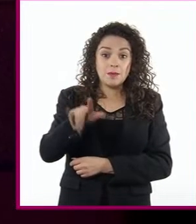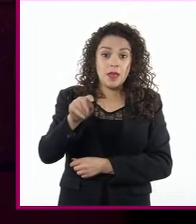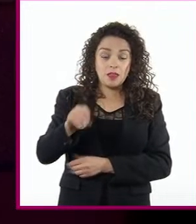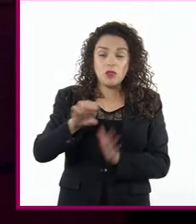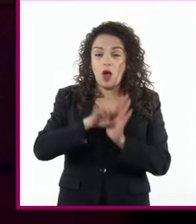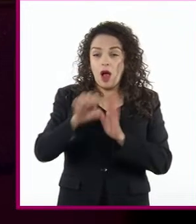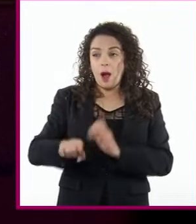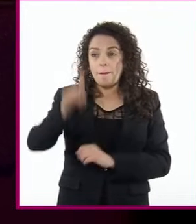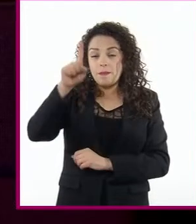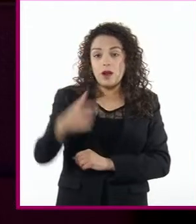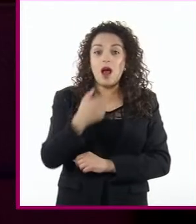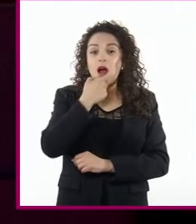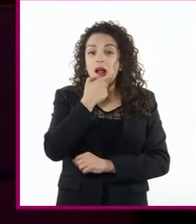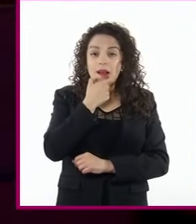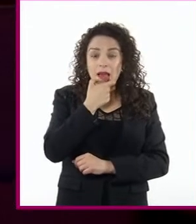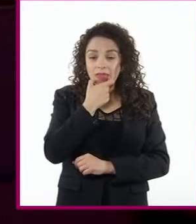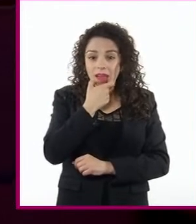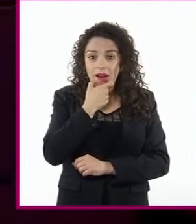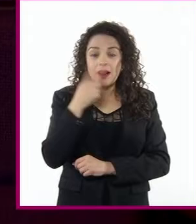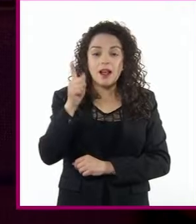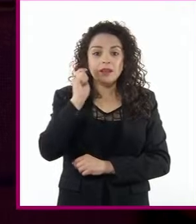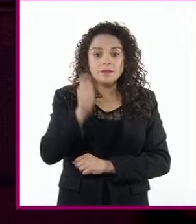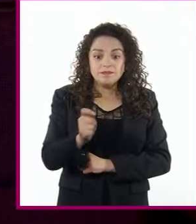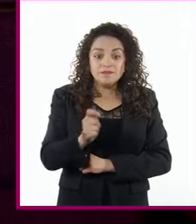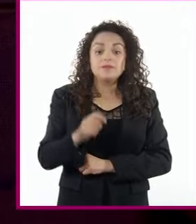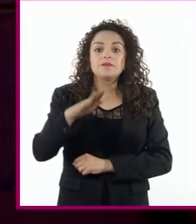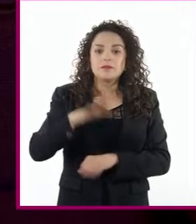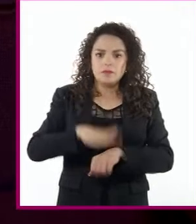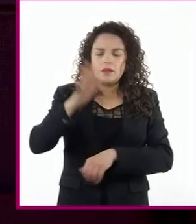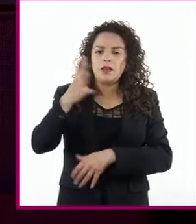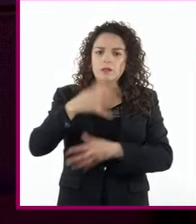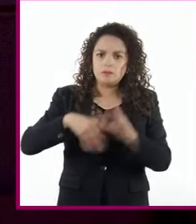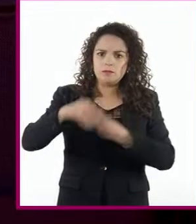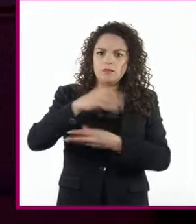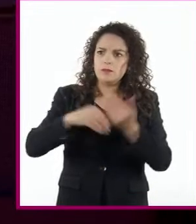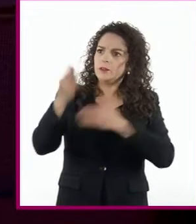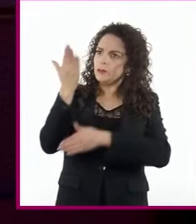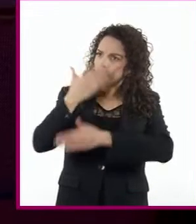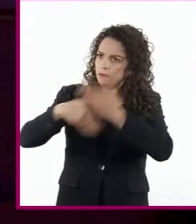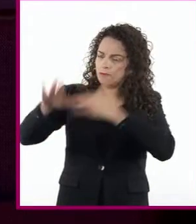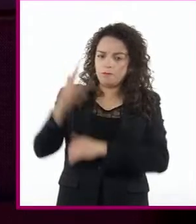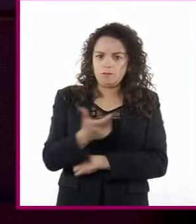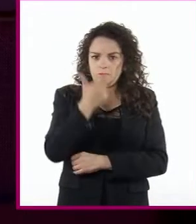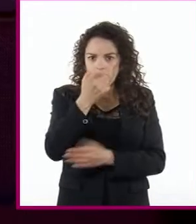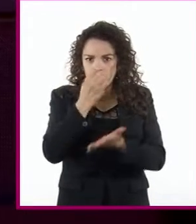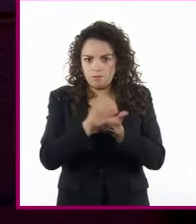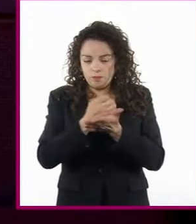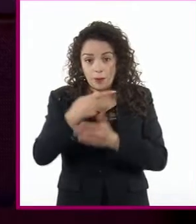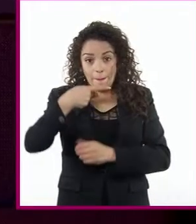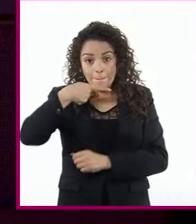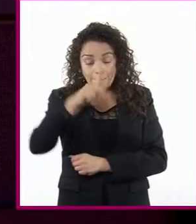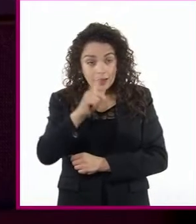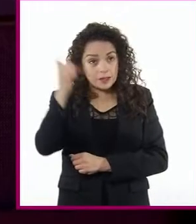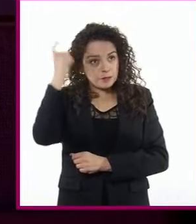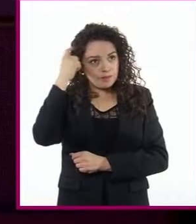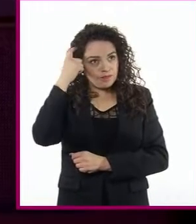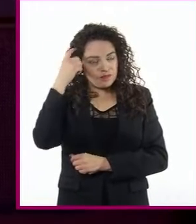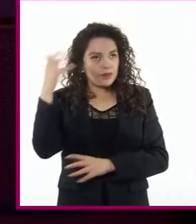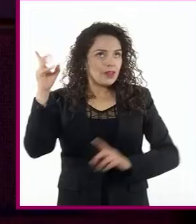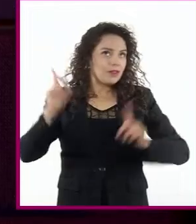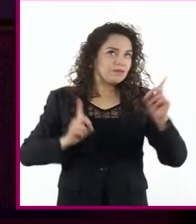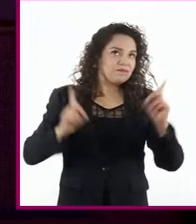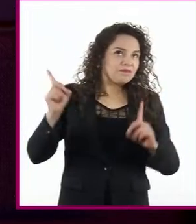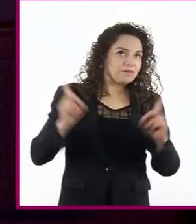Inglaterra por ejemplo, alcanzan gran prosperidad económica. Sin embargo, la reflexión y las